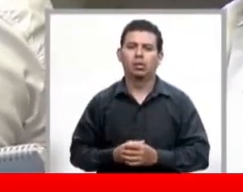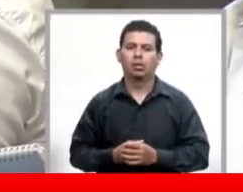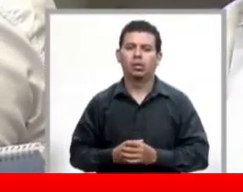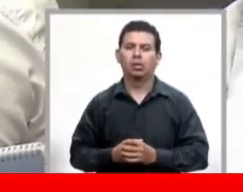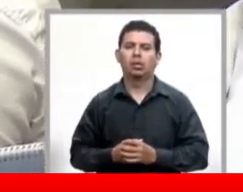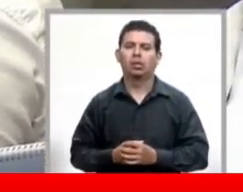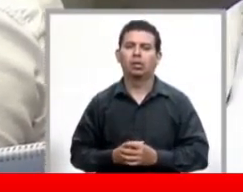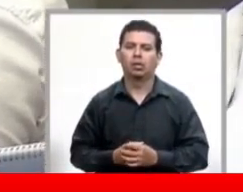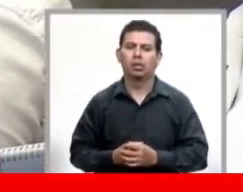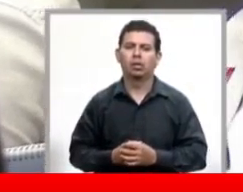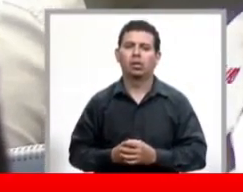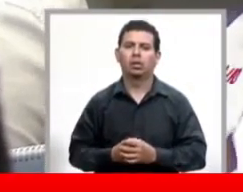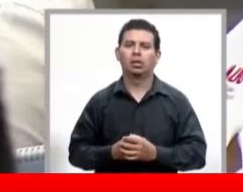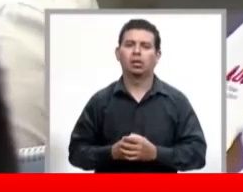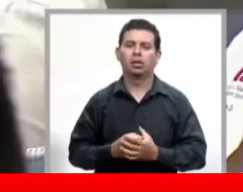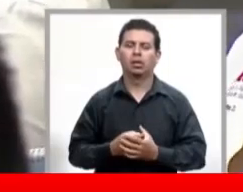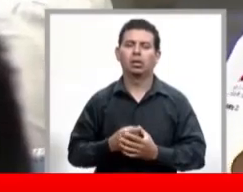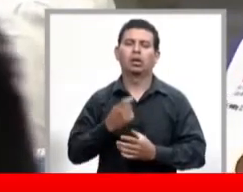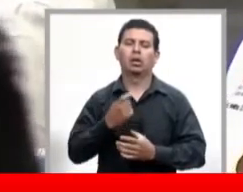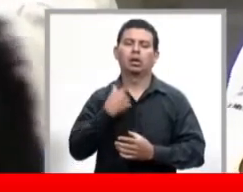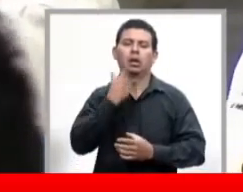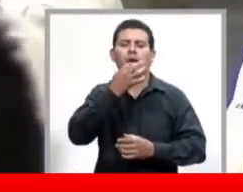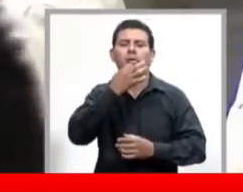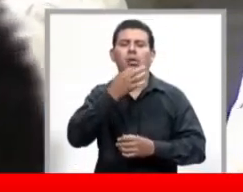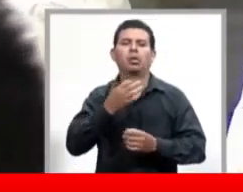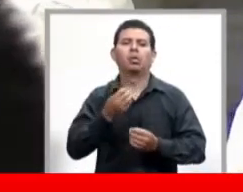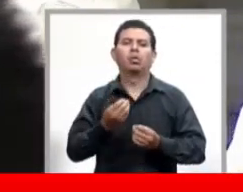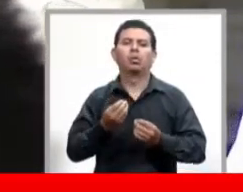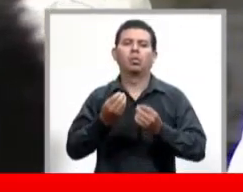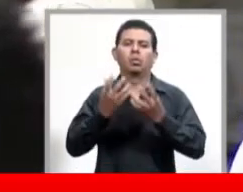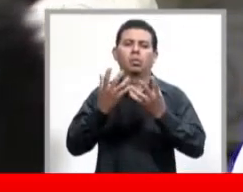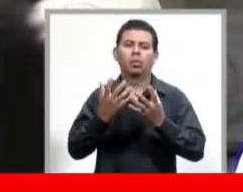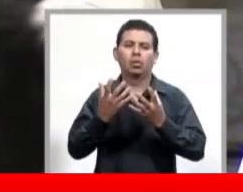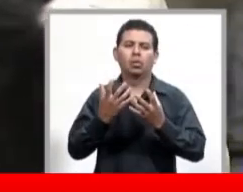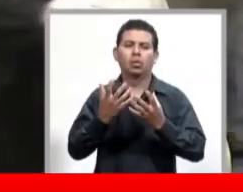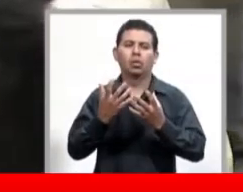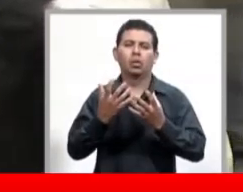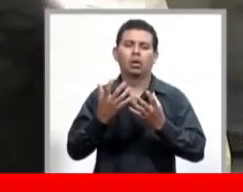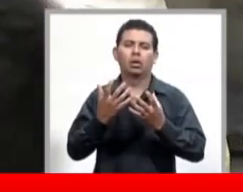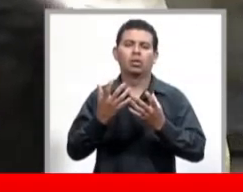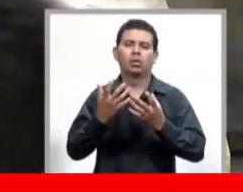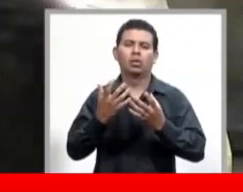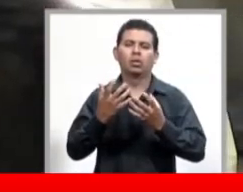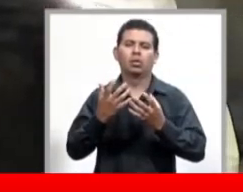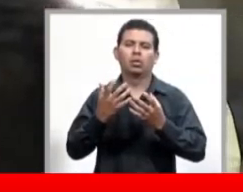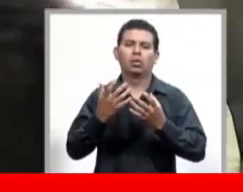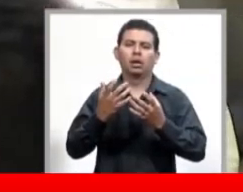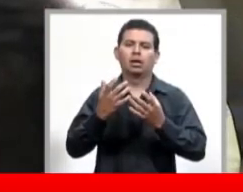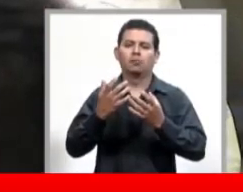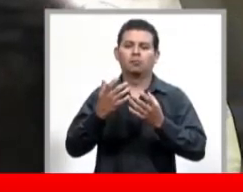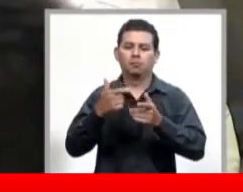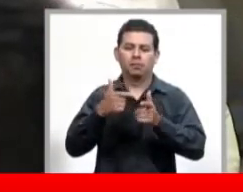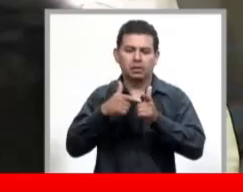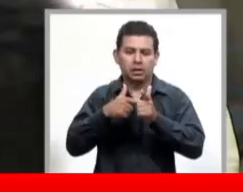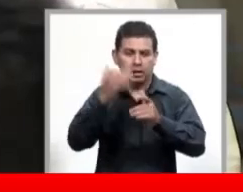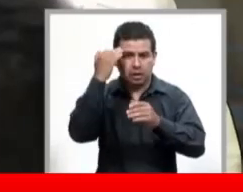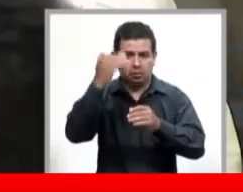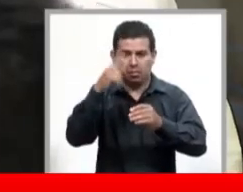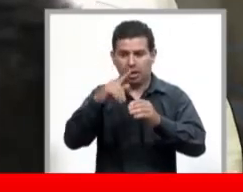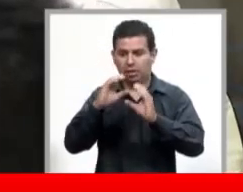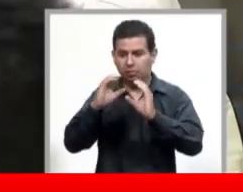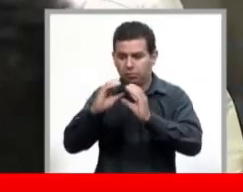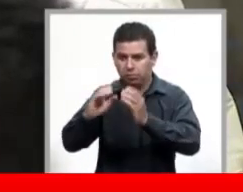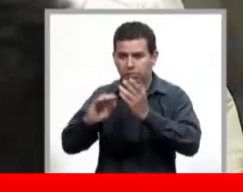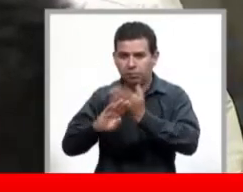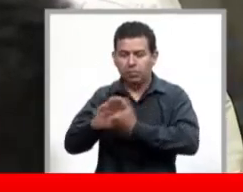vivir. ¿Tiene usted conocimiento de cuántos créditos se han solicitado para pequeñas y medianas empresas en esta temporada?